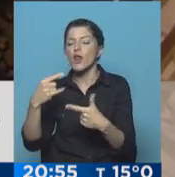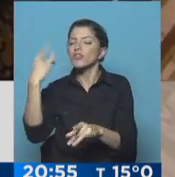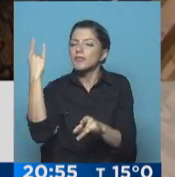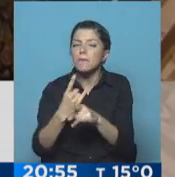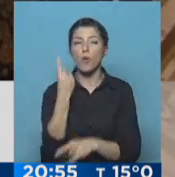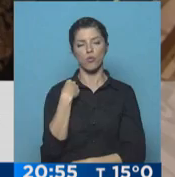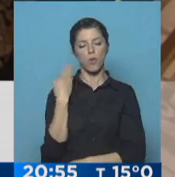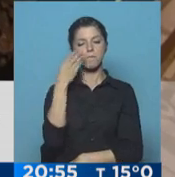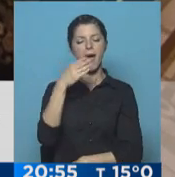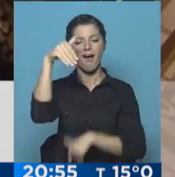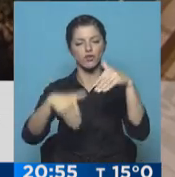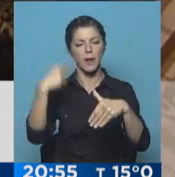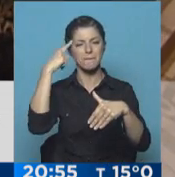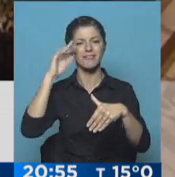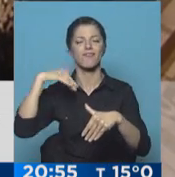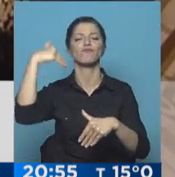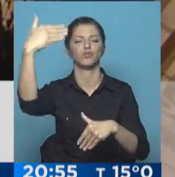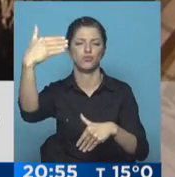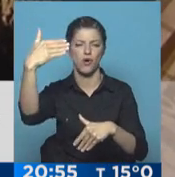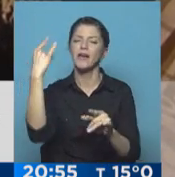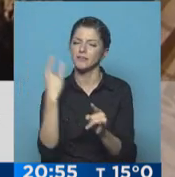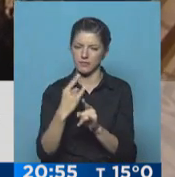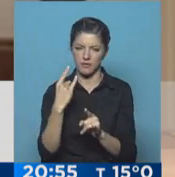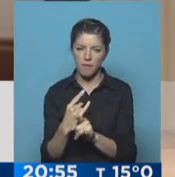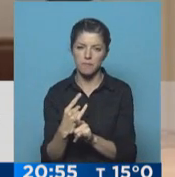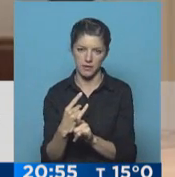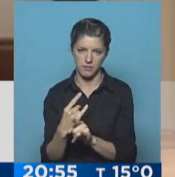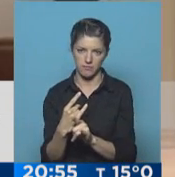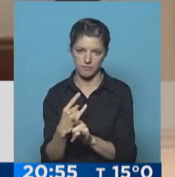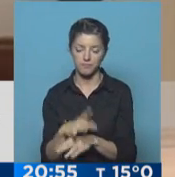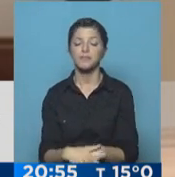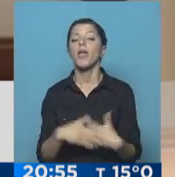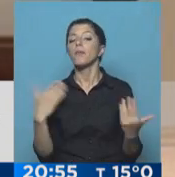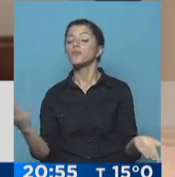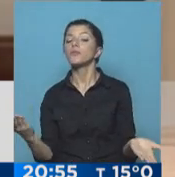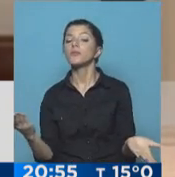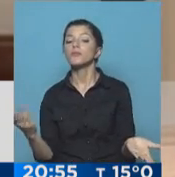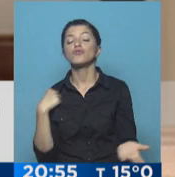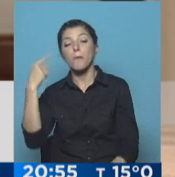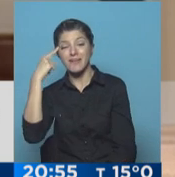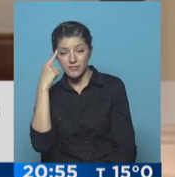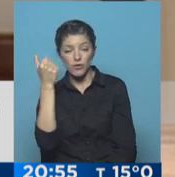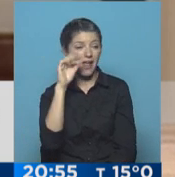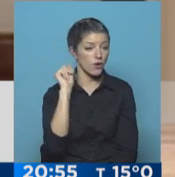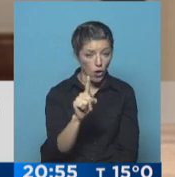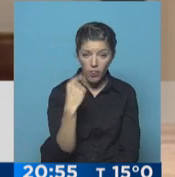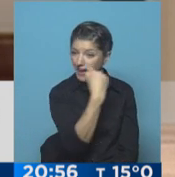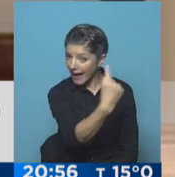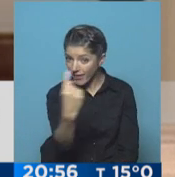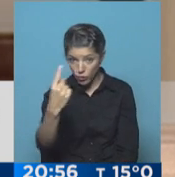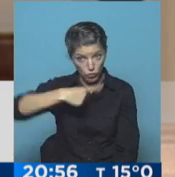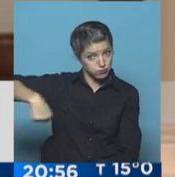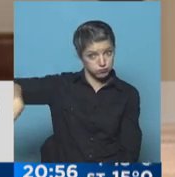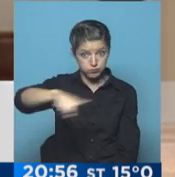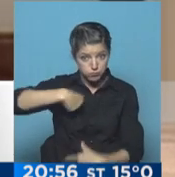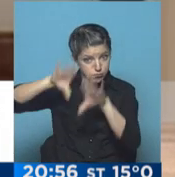siempre para adelante. Y creo sinceramente que el rol de todos y cada uno de nosotros